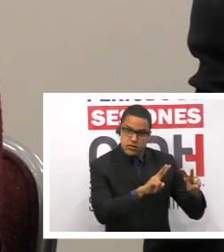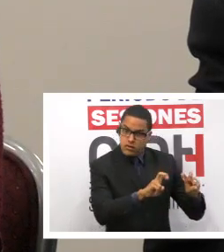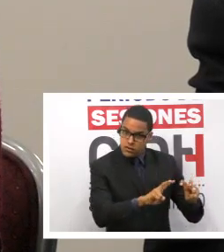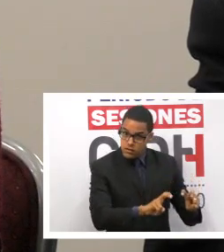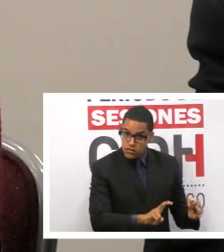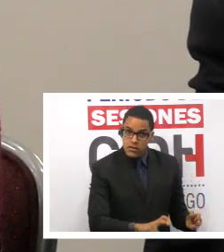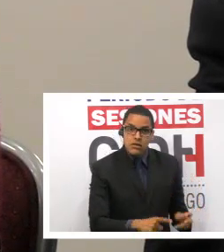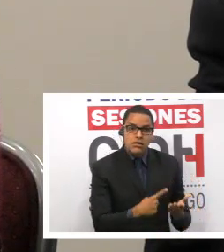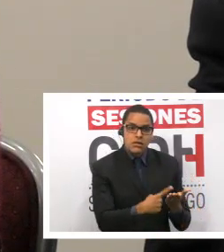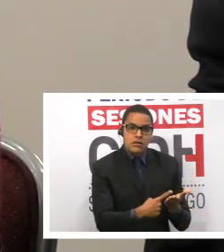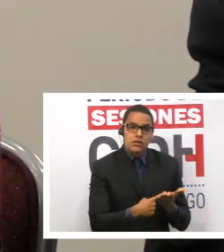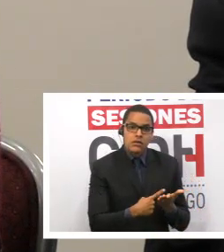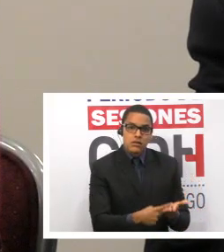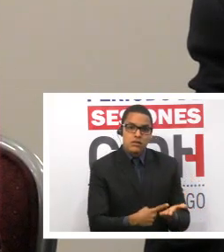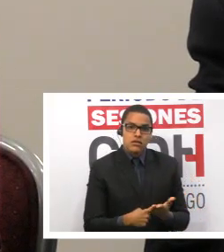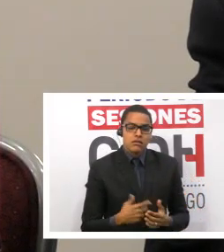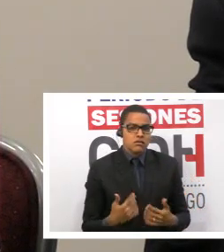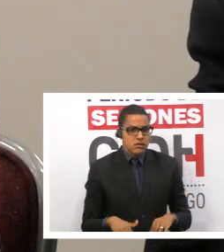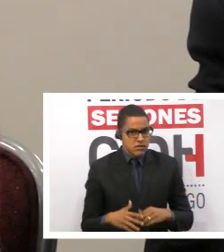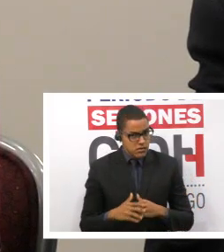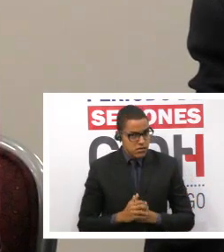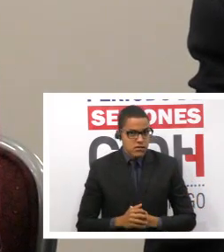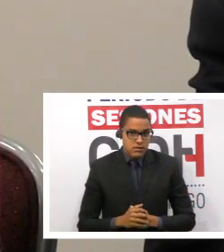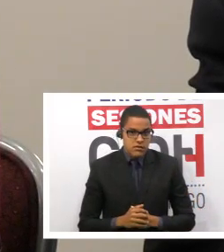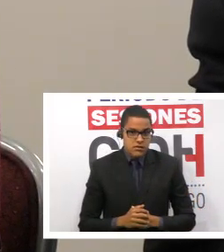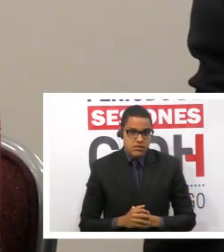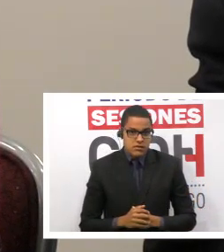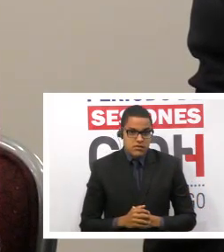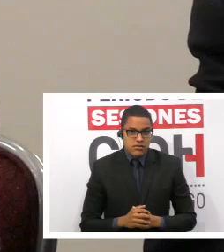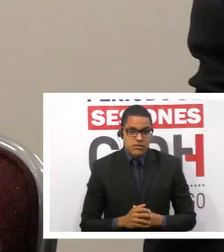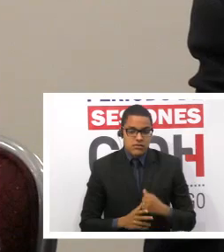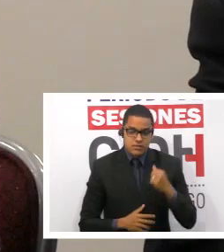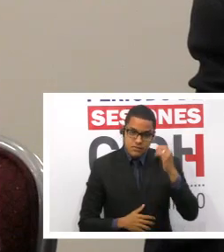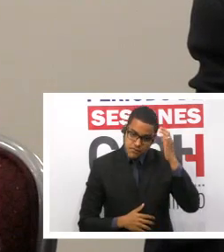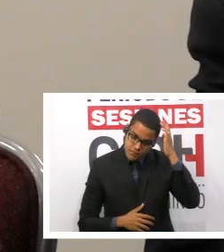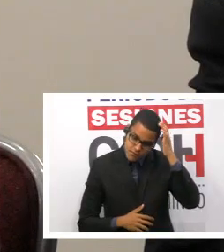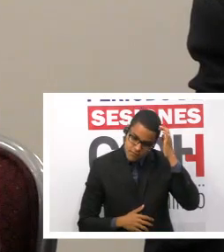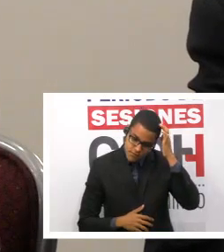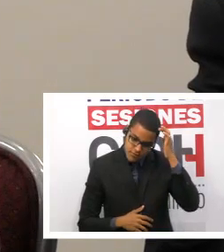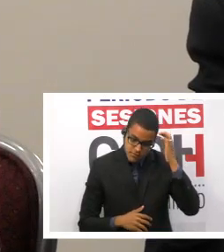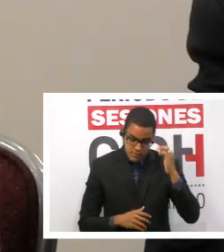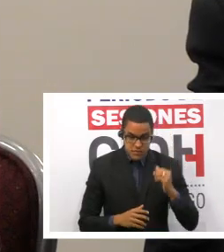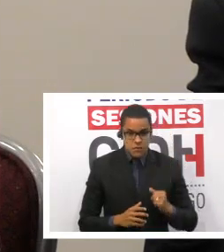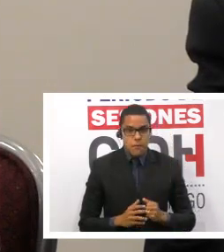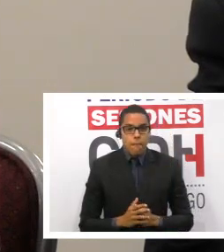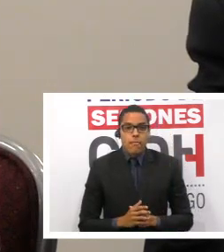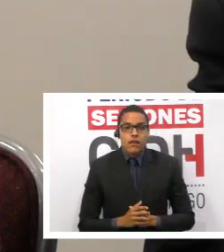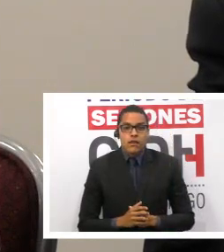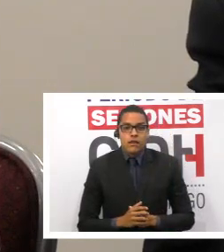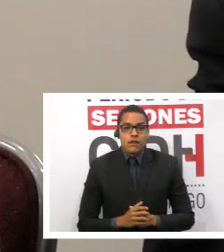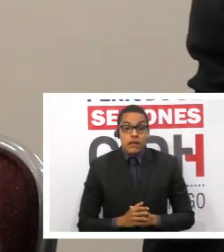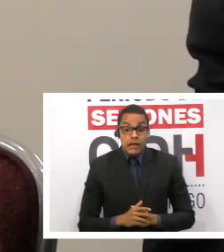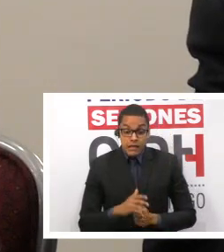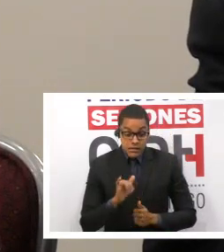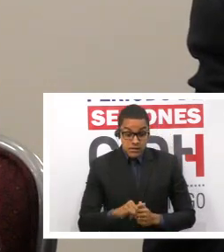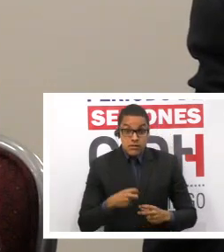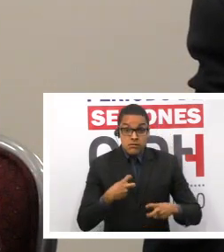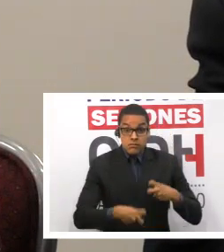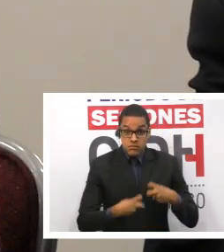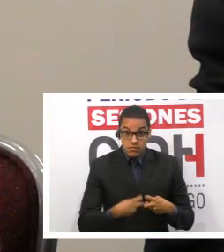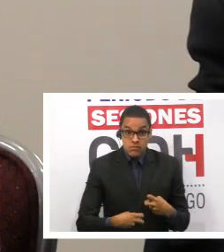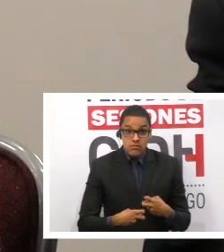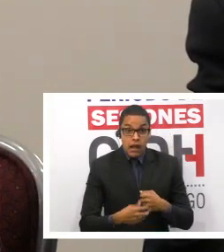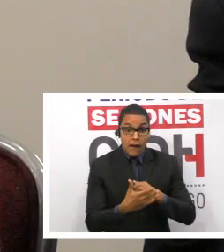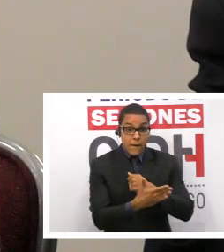tiene unos ganadores y unos perdedores y eso es algo que cada estado debe ser evaluado cuando tomas